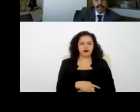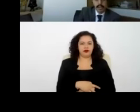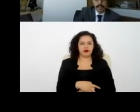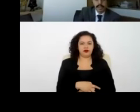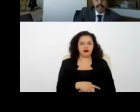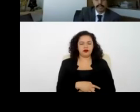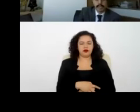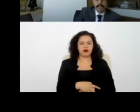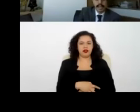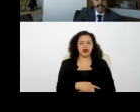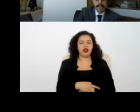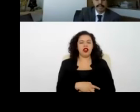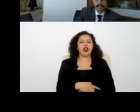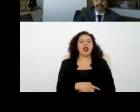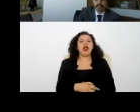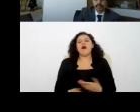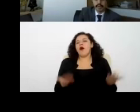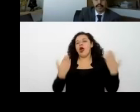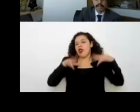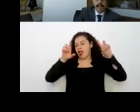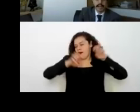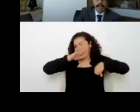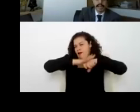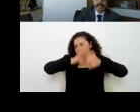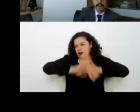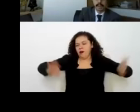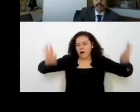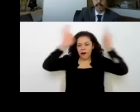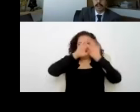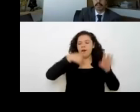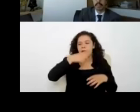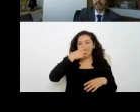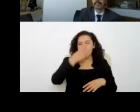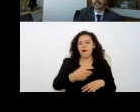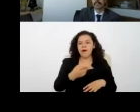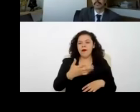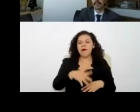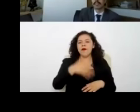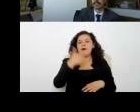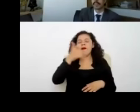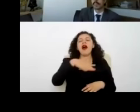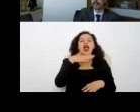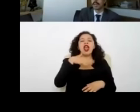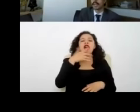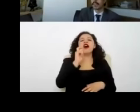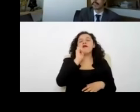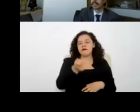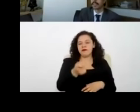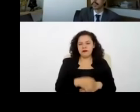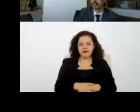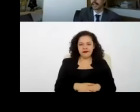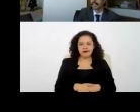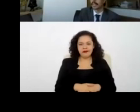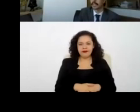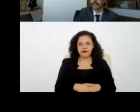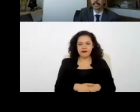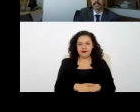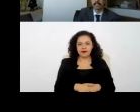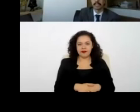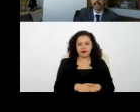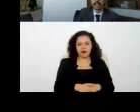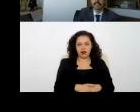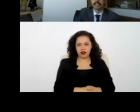Siguiendo a temas generales, primero hay que entrarle a qué es el lavado de dinero. Algo me está parpadeando, no sé si es porque alguien...